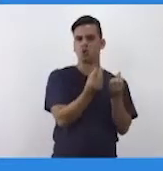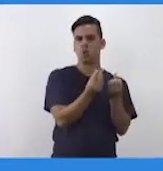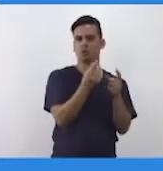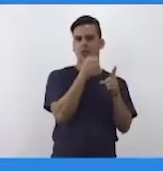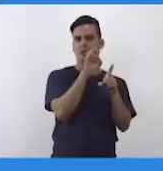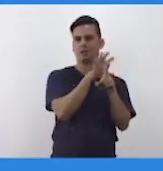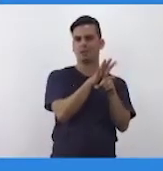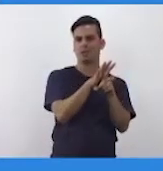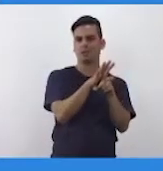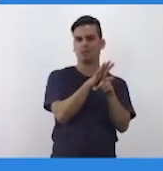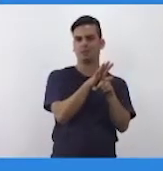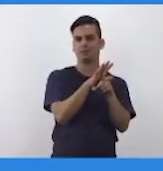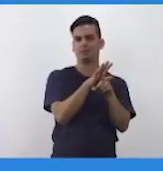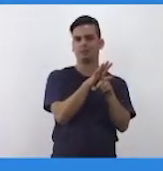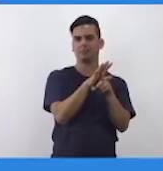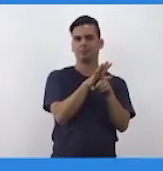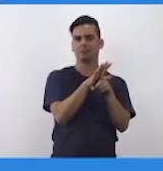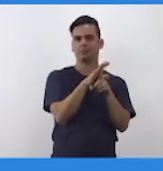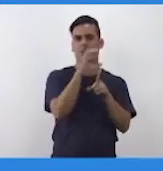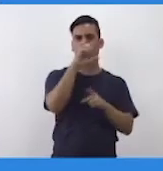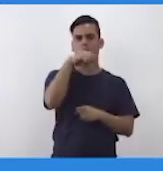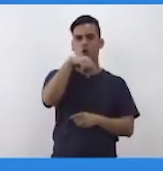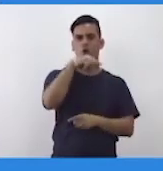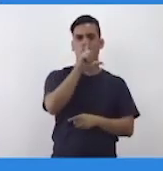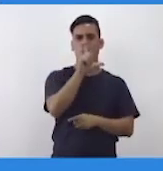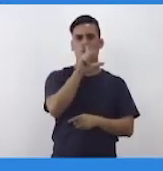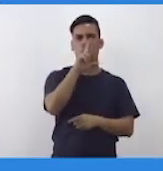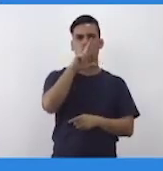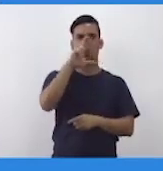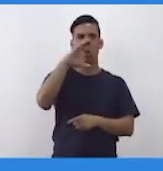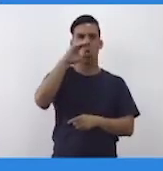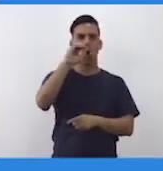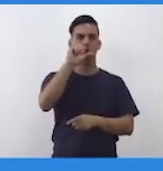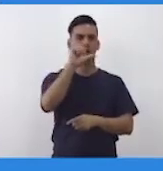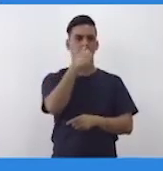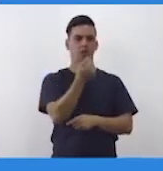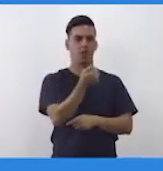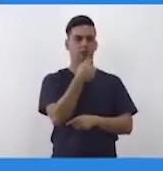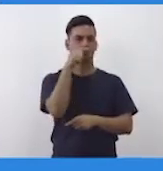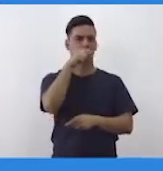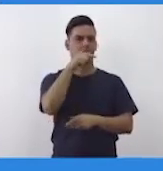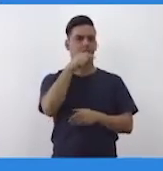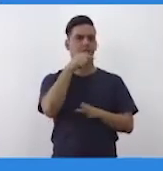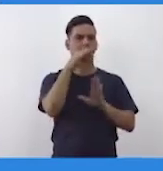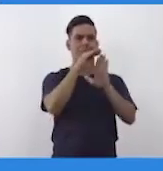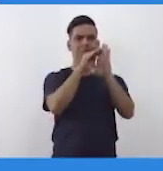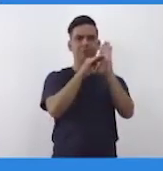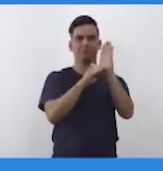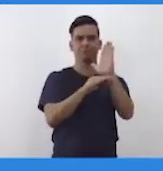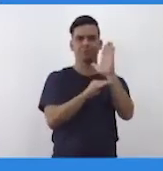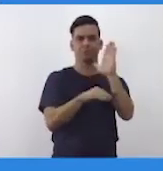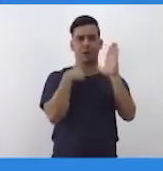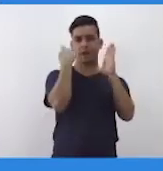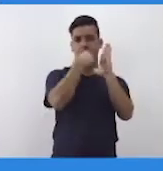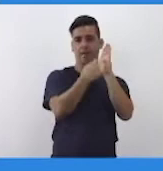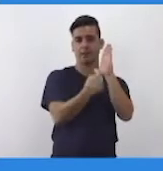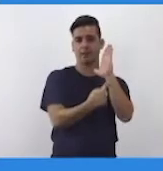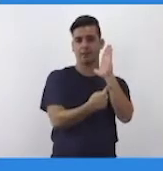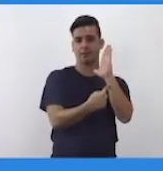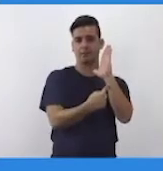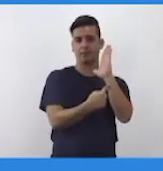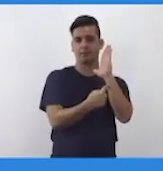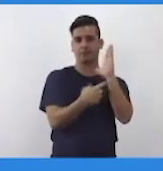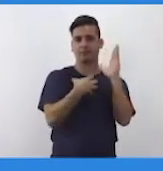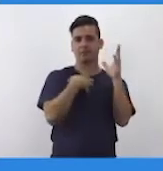compuesto orgánico, que es la glucosa. Ocurre degradación completa y se